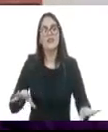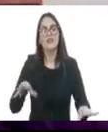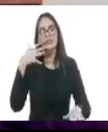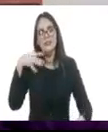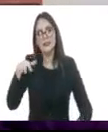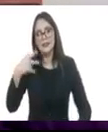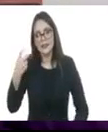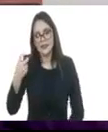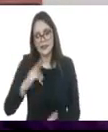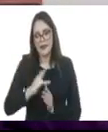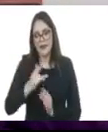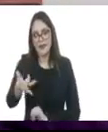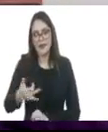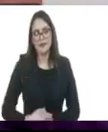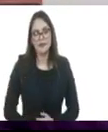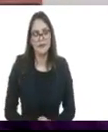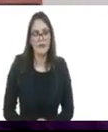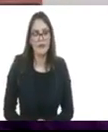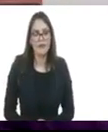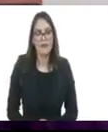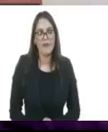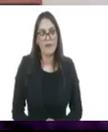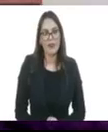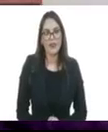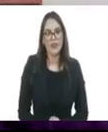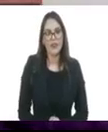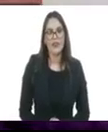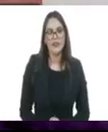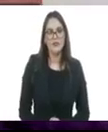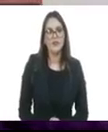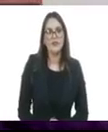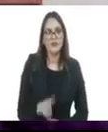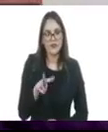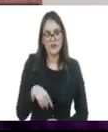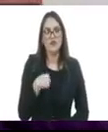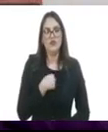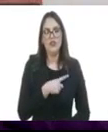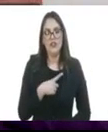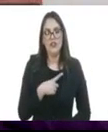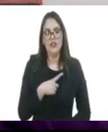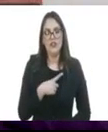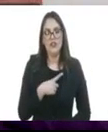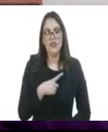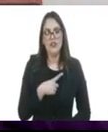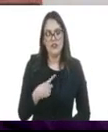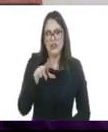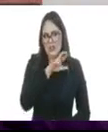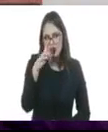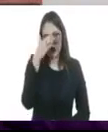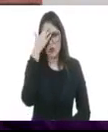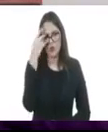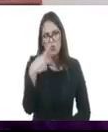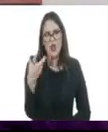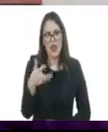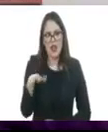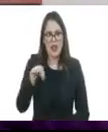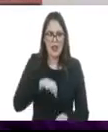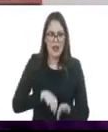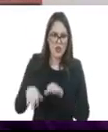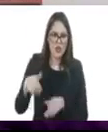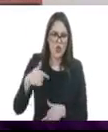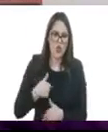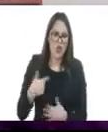Em, Debo reconocer que mucho del trabajo que realicé con